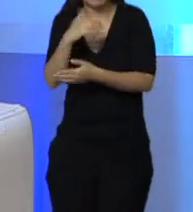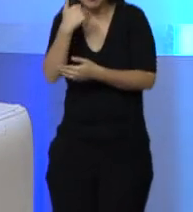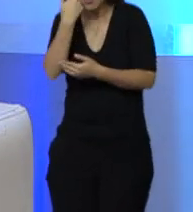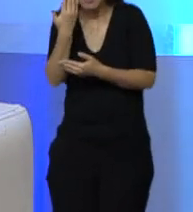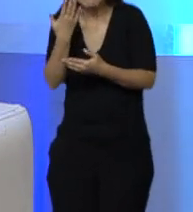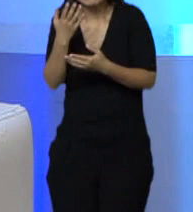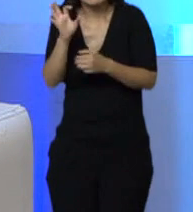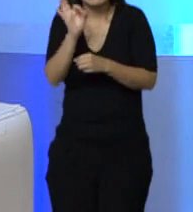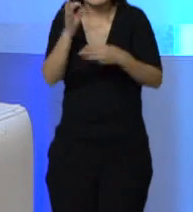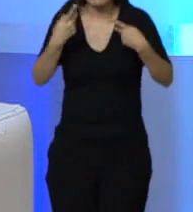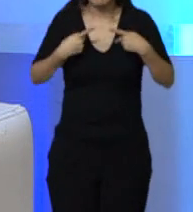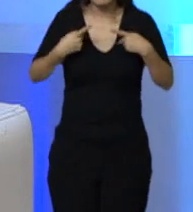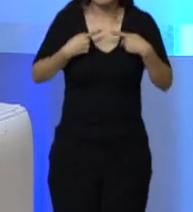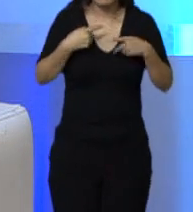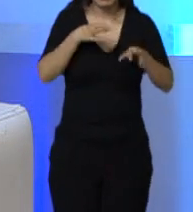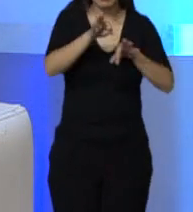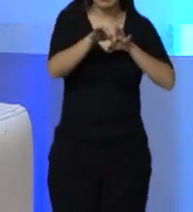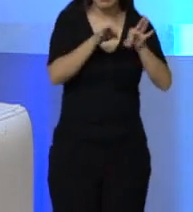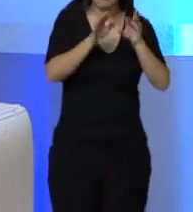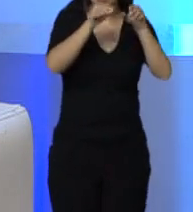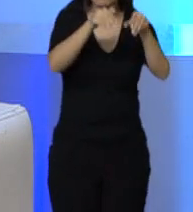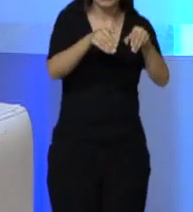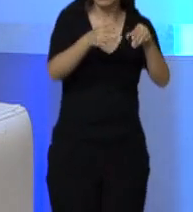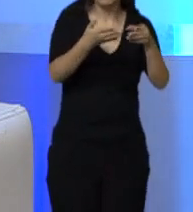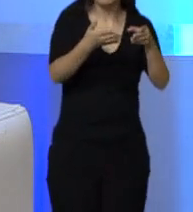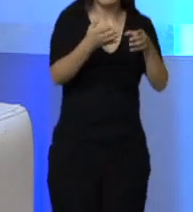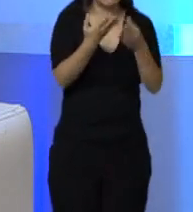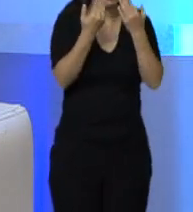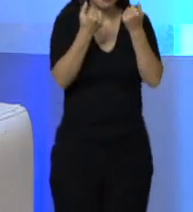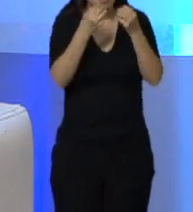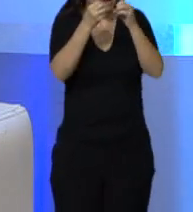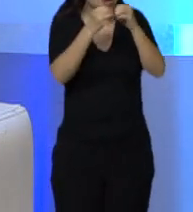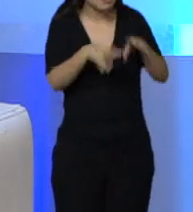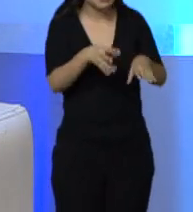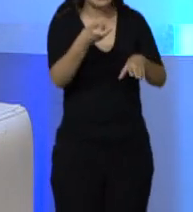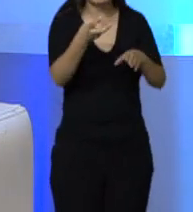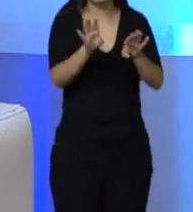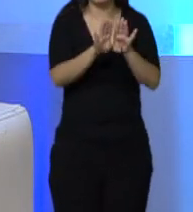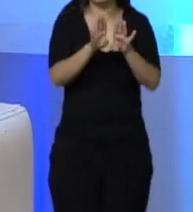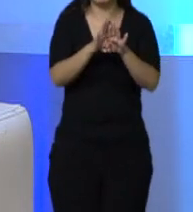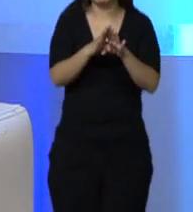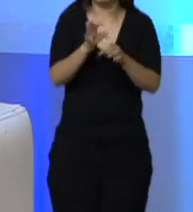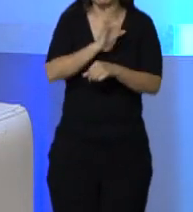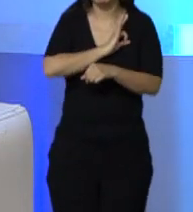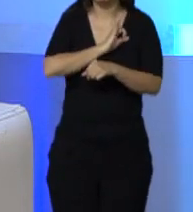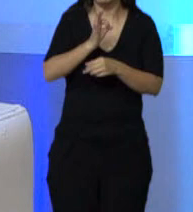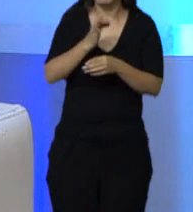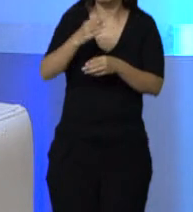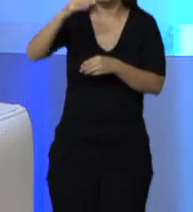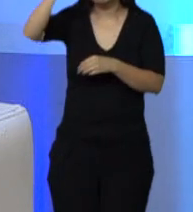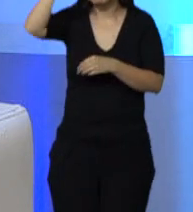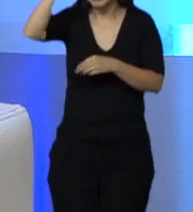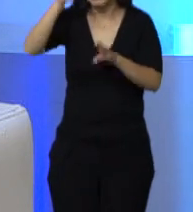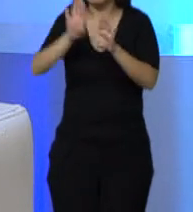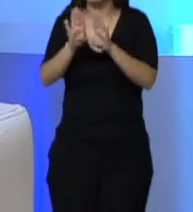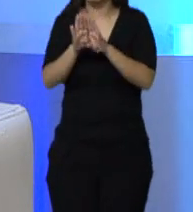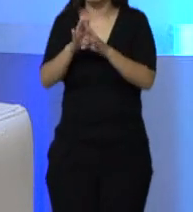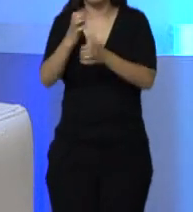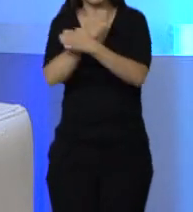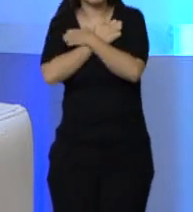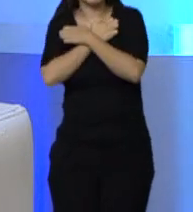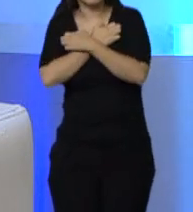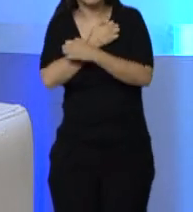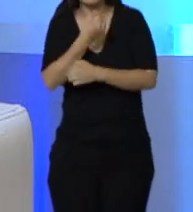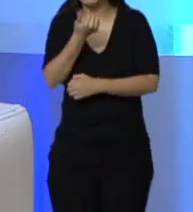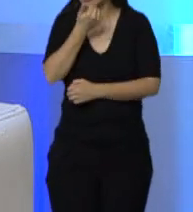no tienen empleo hay personas que están batallando y tienen todo el derecho de cuestionar la calidad educativa que vayan a recibir estas personas la educación